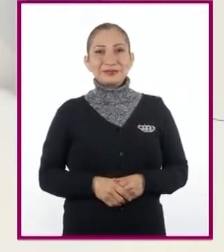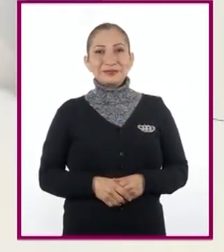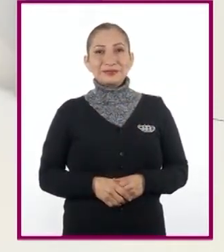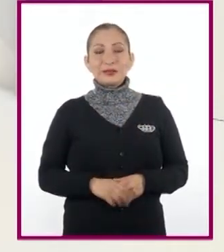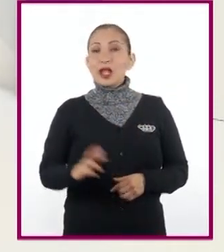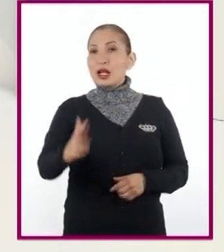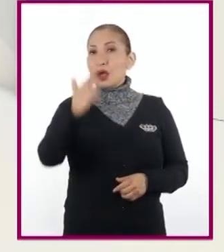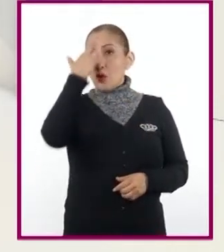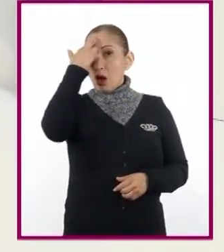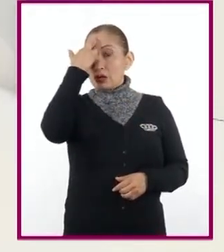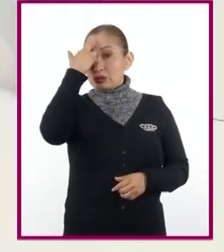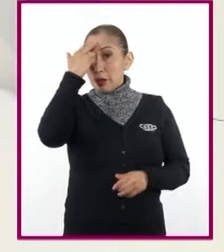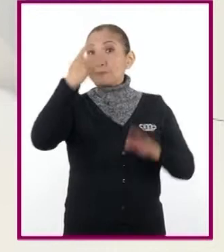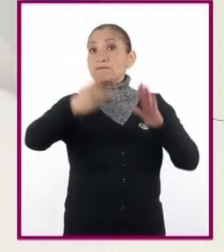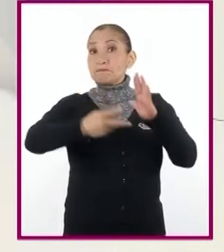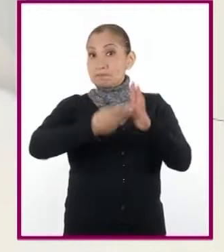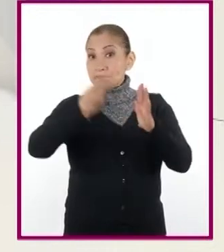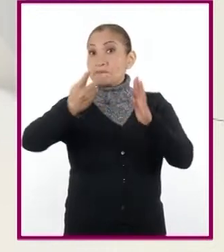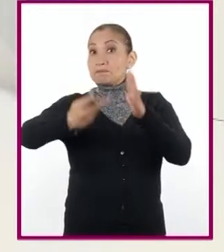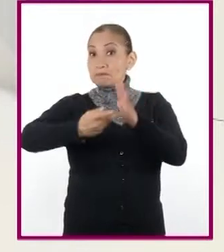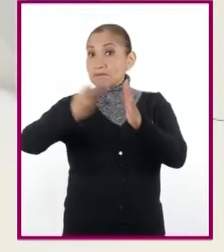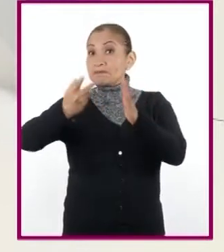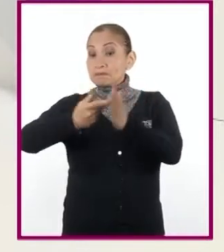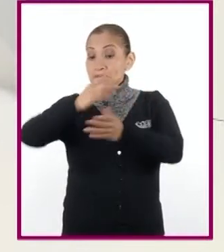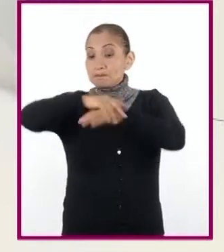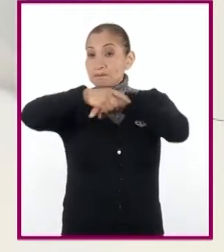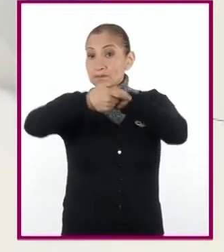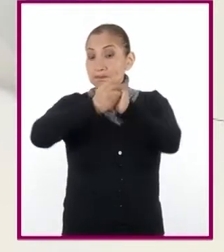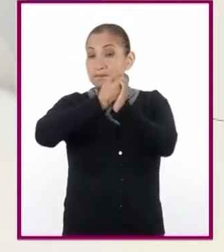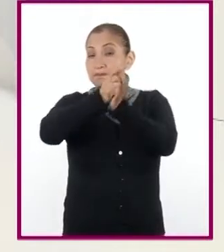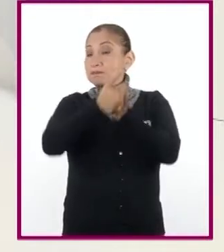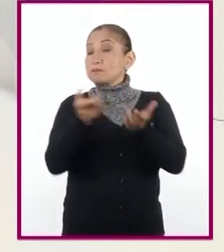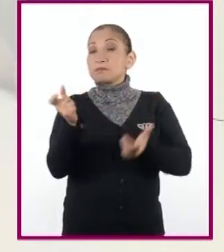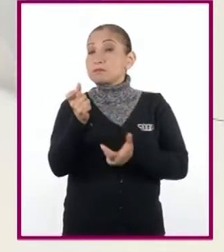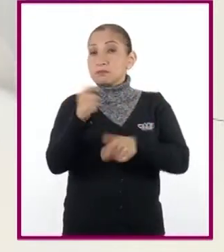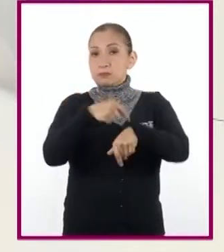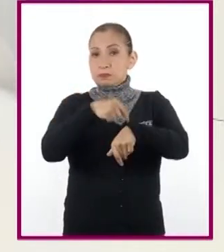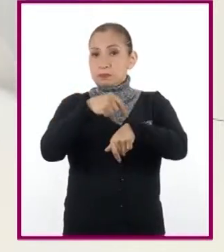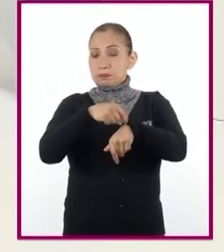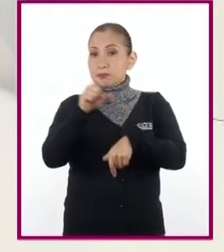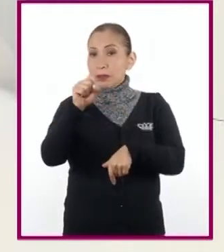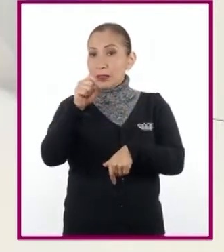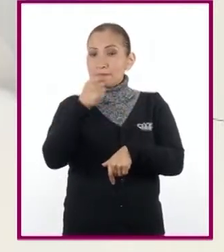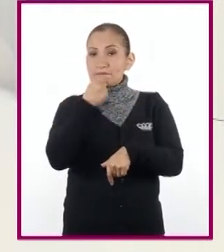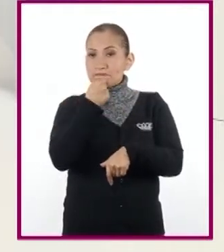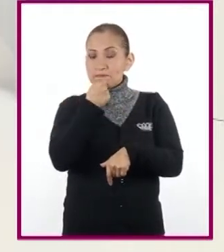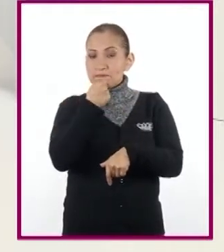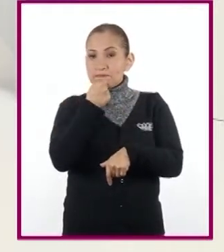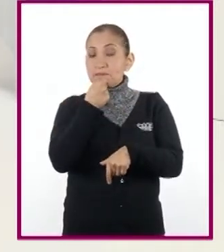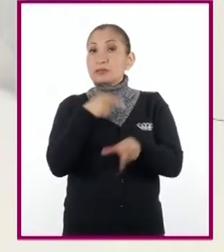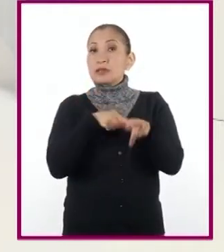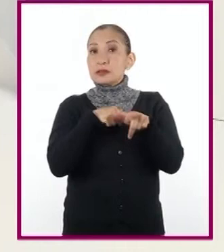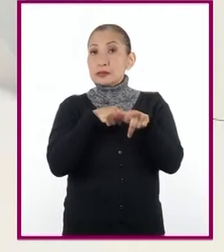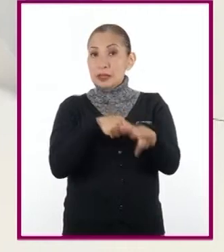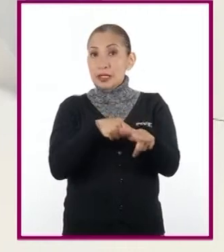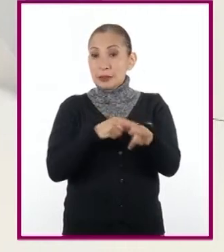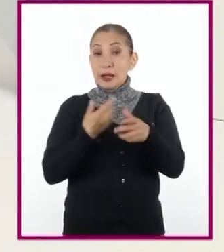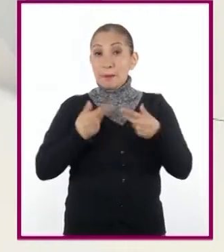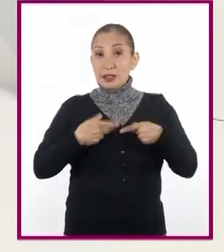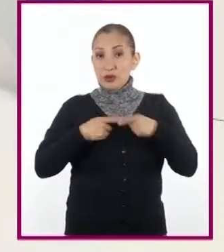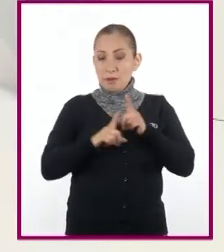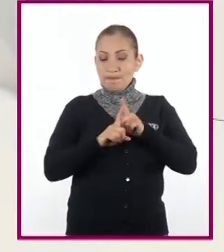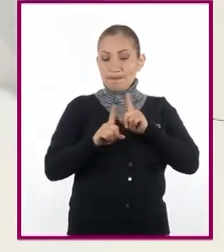Recuerden lavarse continuamente las manos durante al menos 20 segundos. Mantener la sana